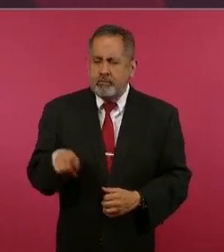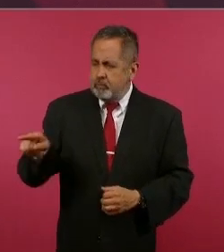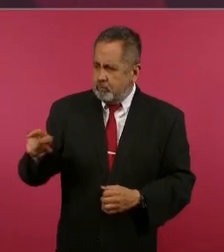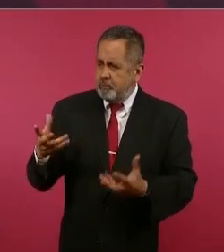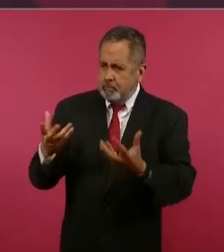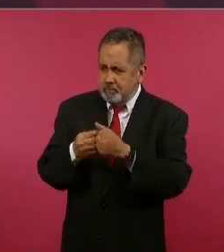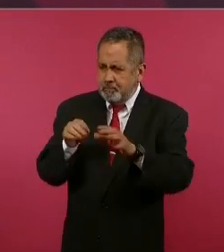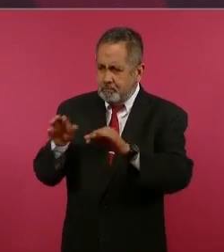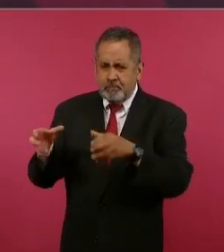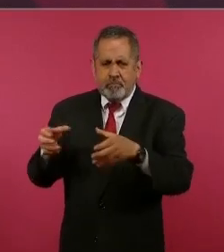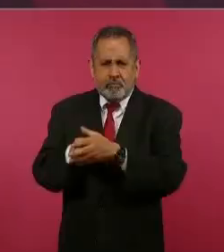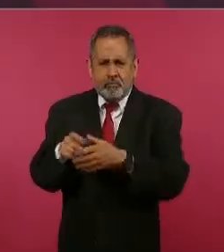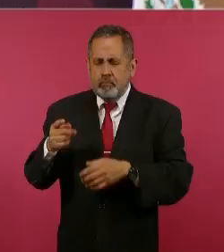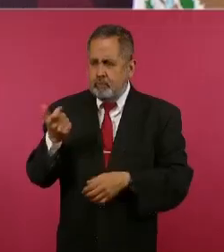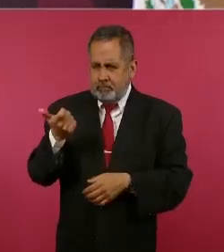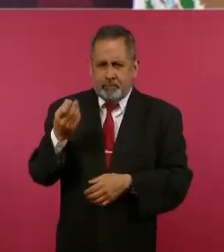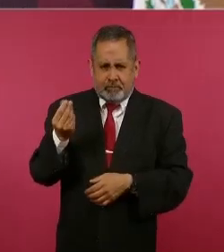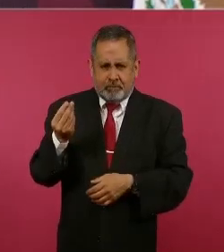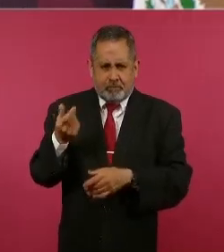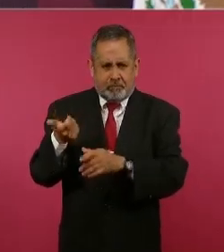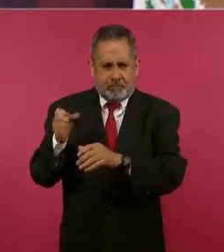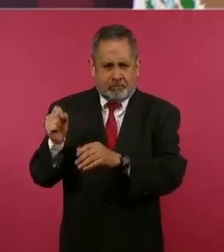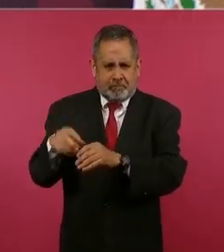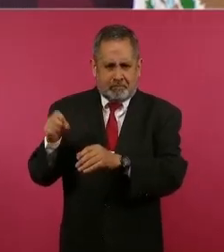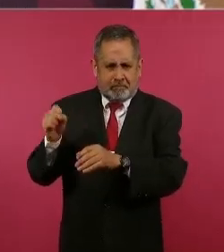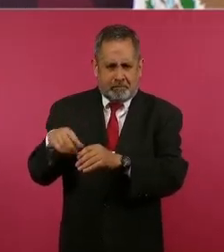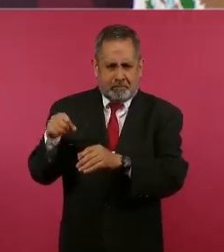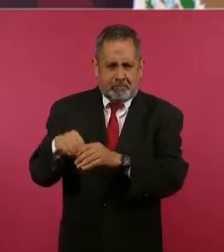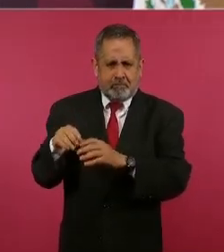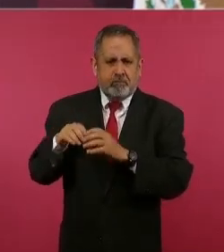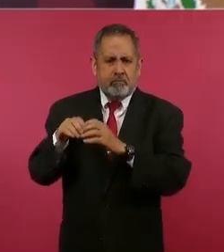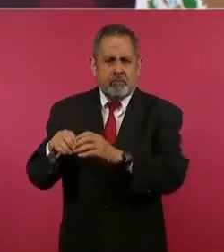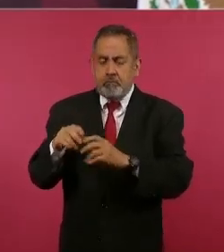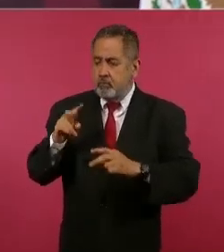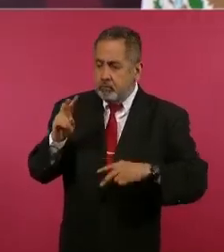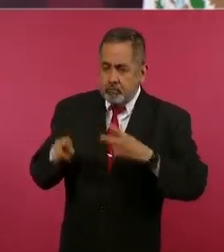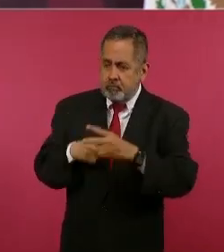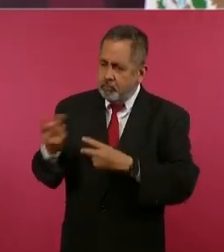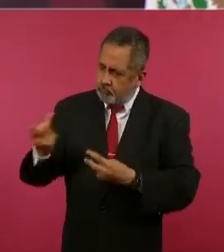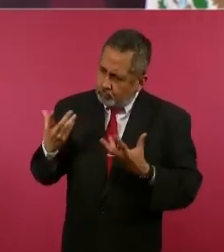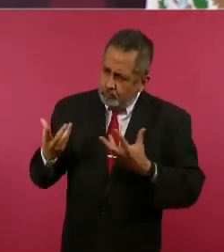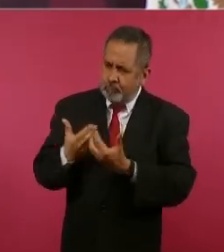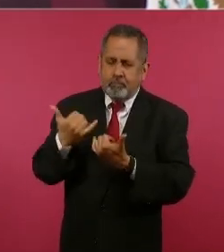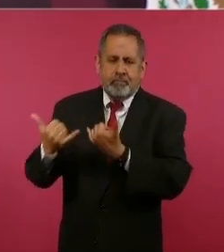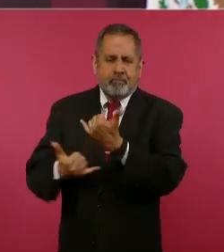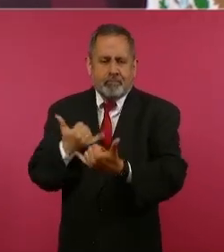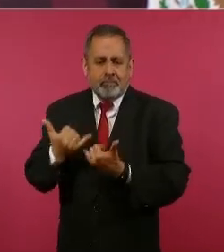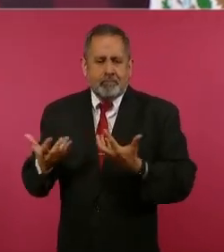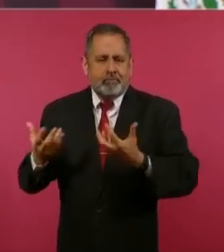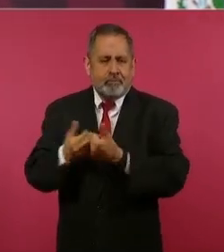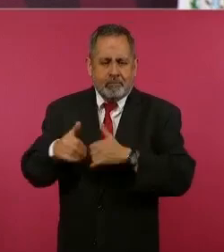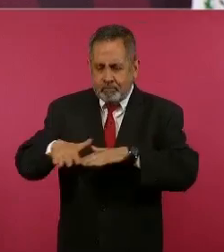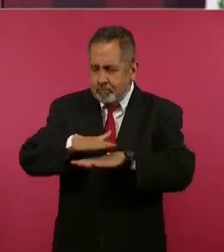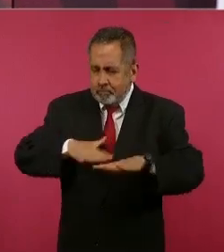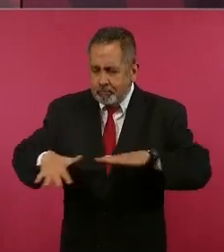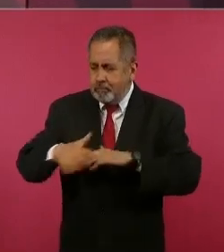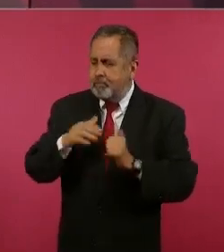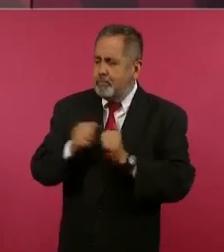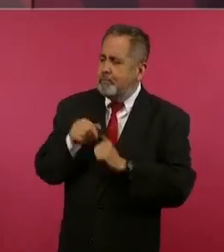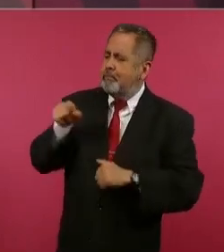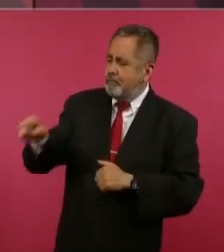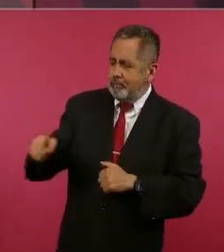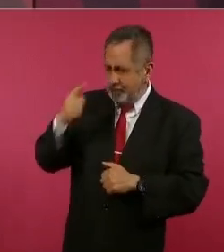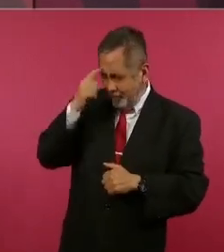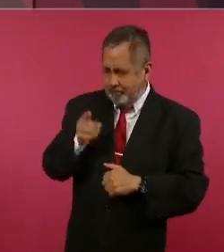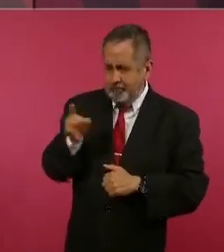reuniendo tu dinerito, ve ahorrando, porque vamos a ir a jugar. Dominó contigo y